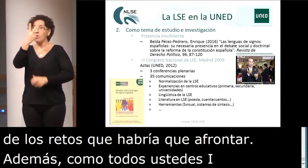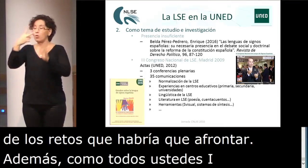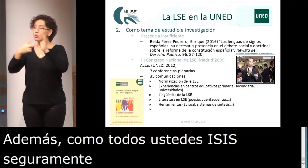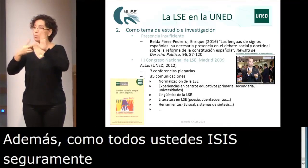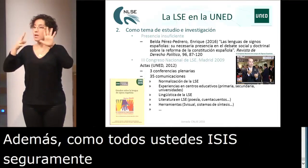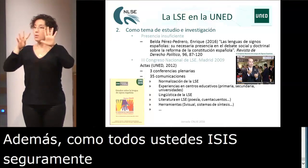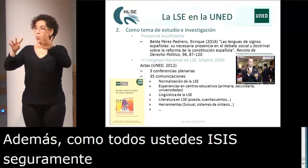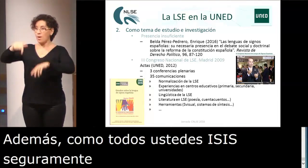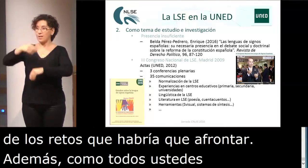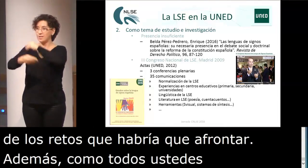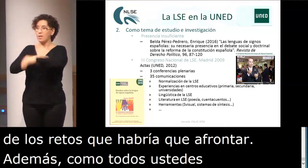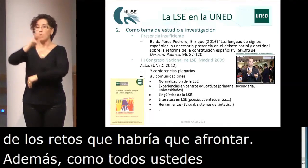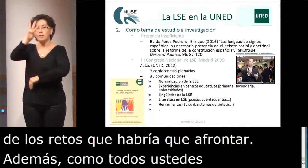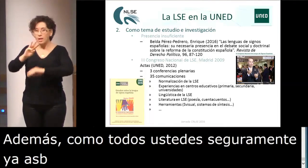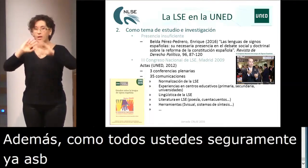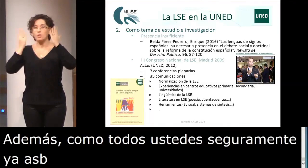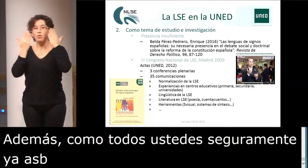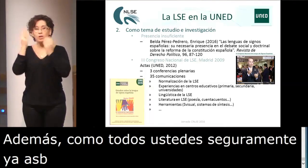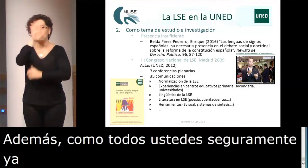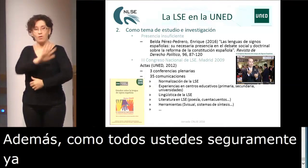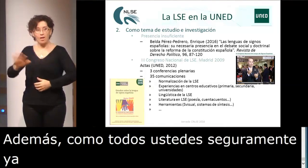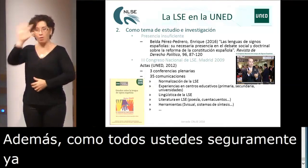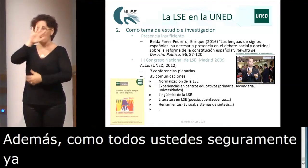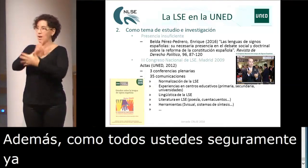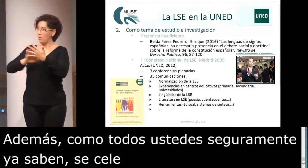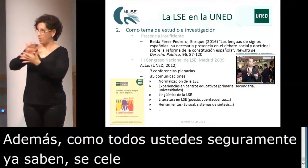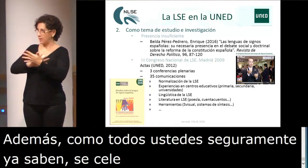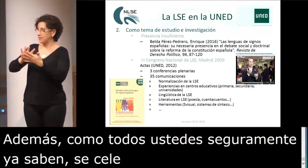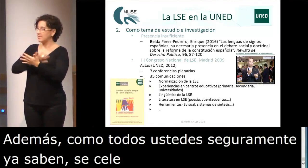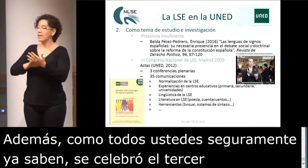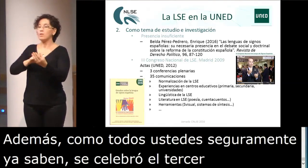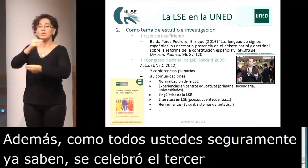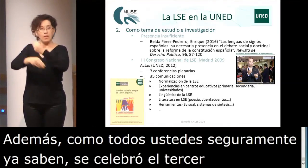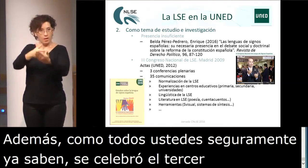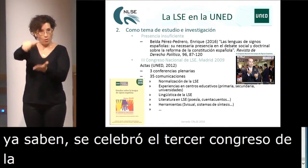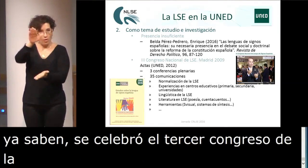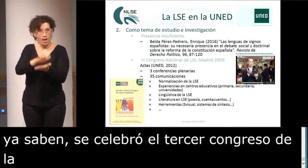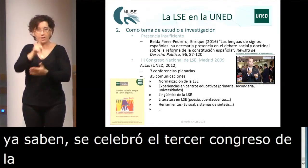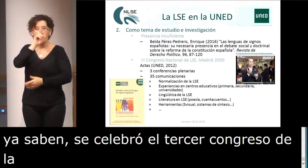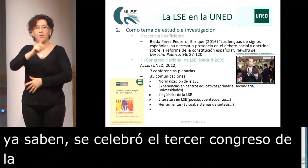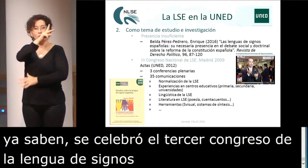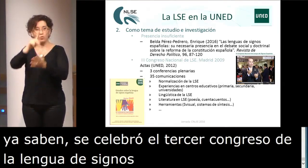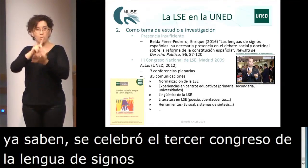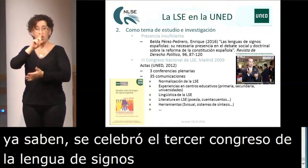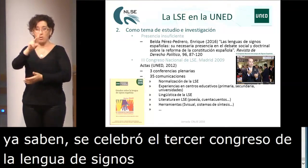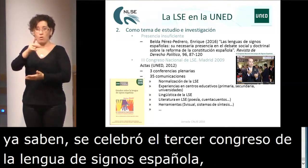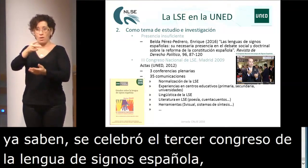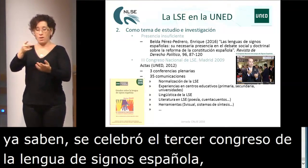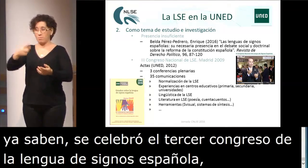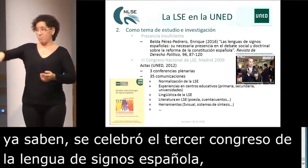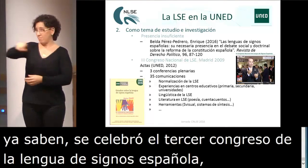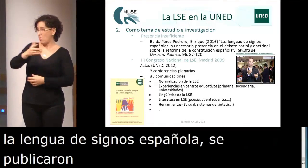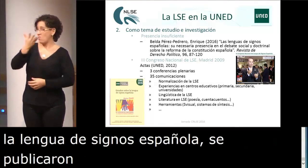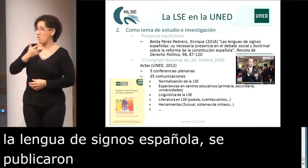el tercer Congreso Nacional de la Lengua de Signos Española, se publicaron unas actas en 2012 que todos conocemos, con